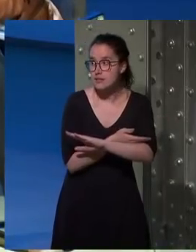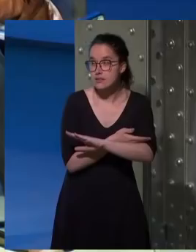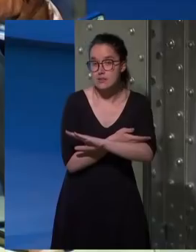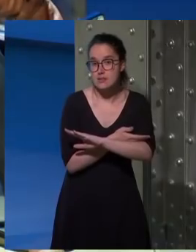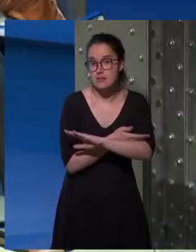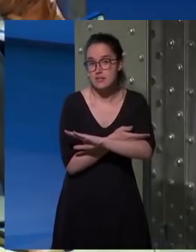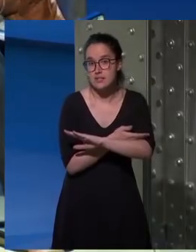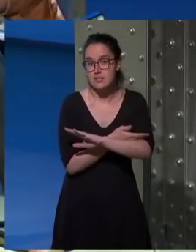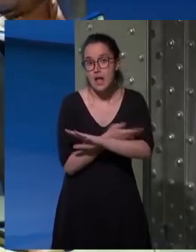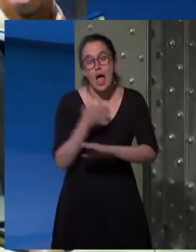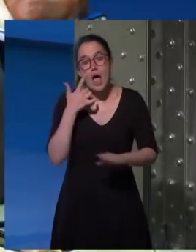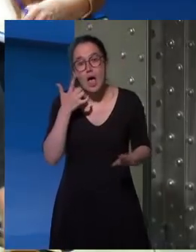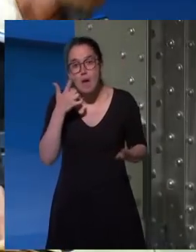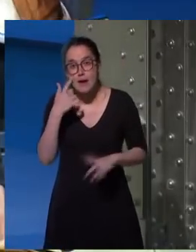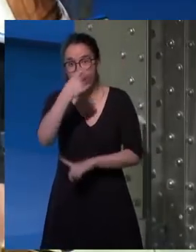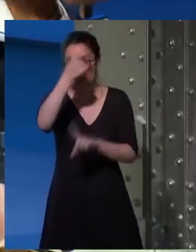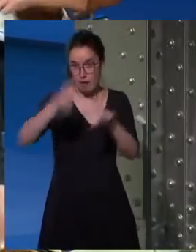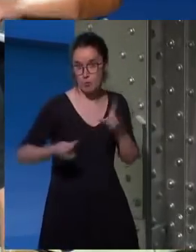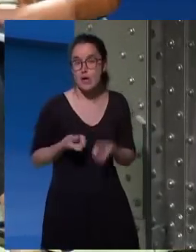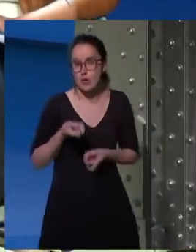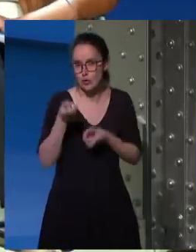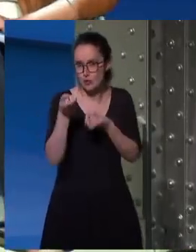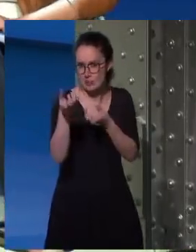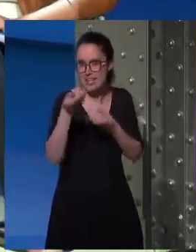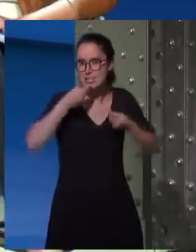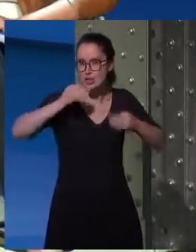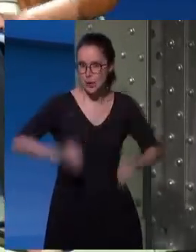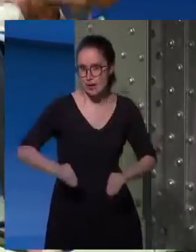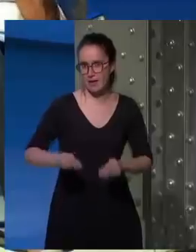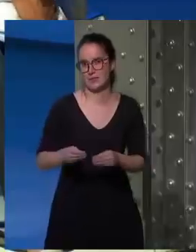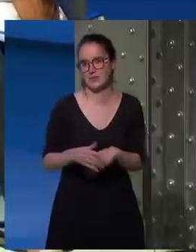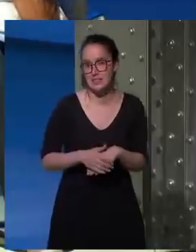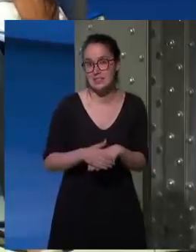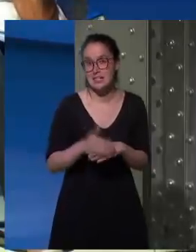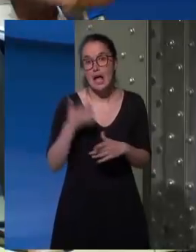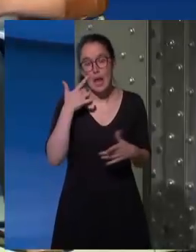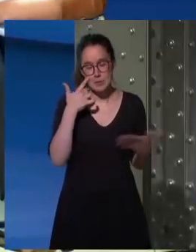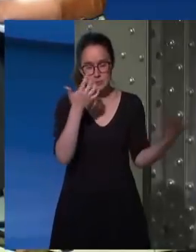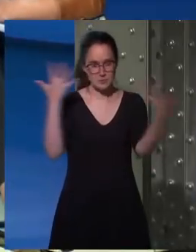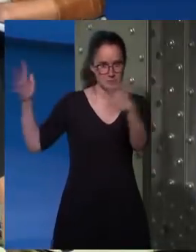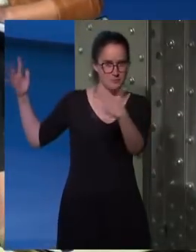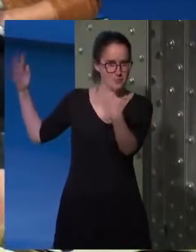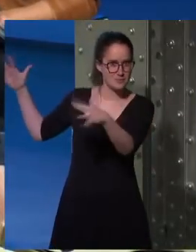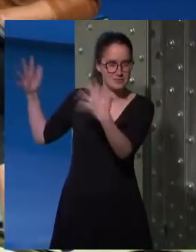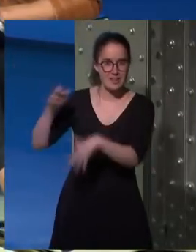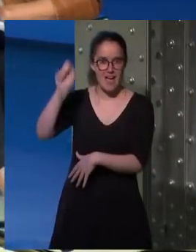Ana Juan, claro, Ana porque, Juan, a ver, contamos la historia, aquí la tenemos, contamos la historia de 31 mujeres, un aplauso para ella, por favor.